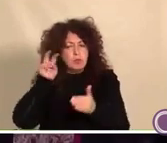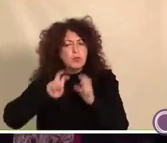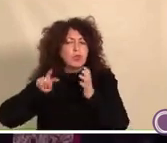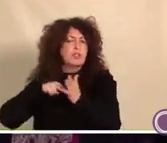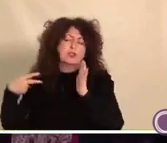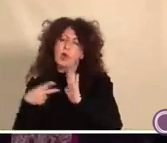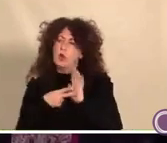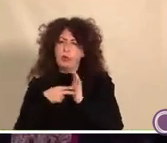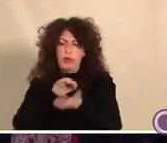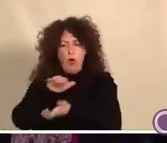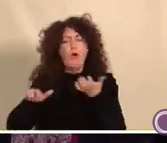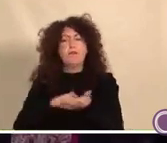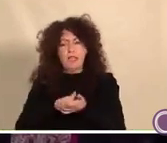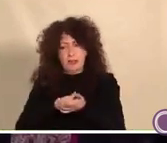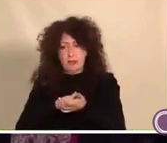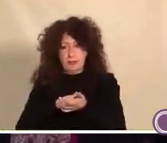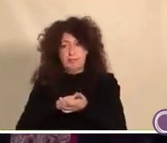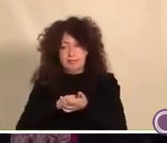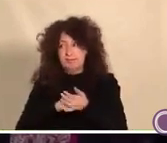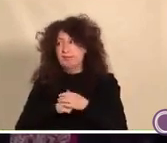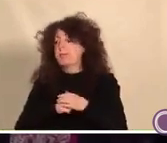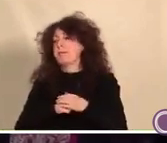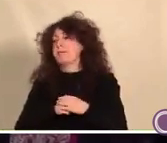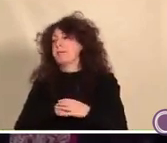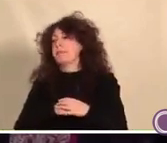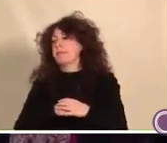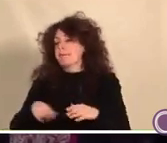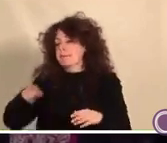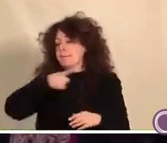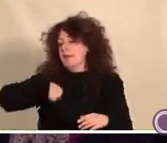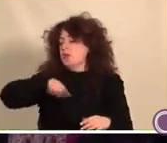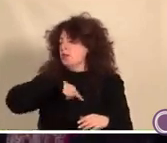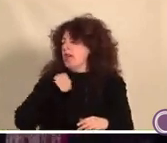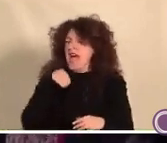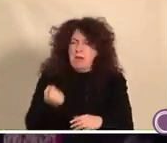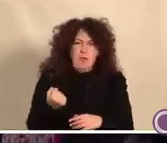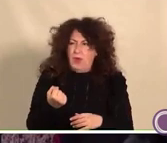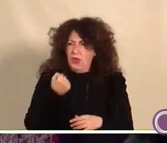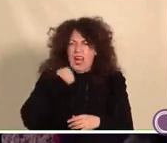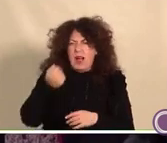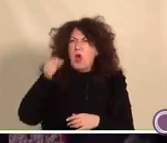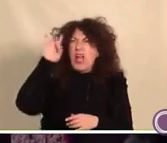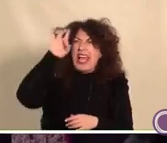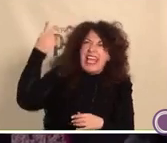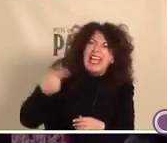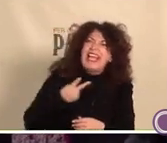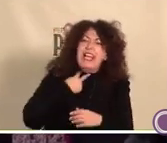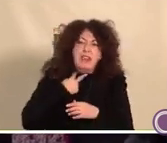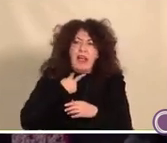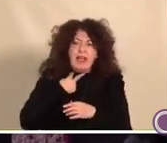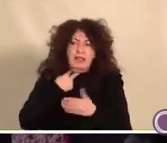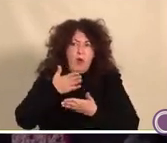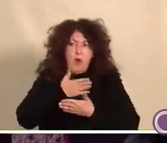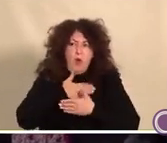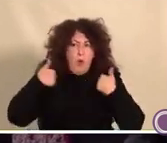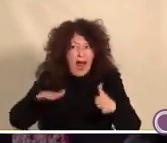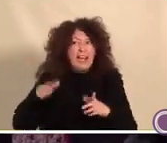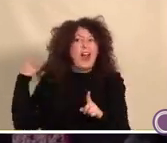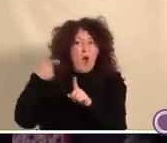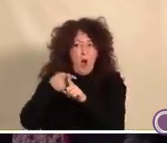conflicto que se vive hoy en día en ucrania nosotros apoyaremos cualquier iniciativa que tenga que tenga ese